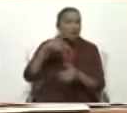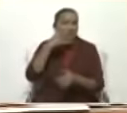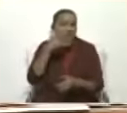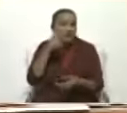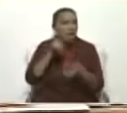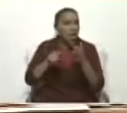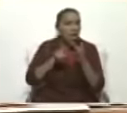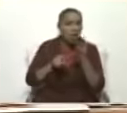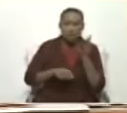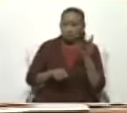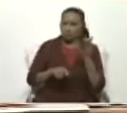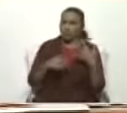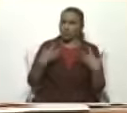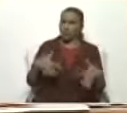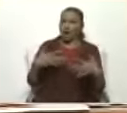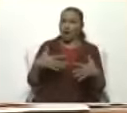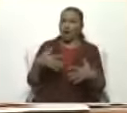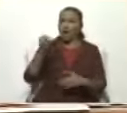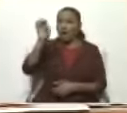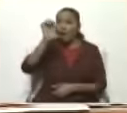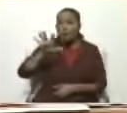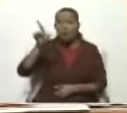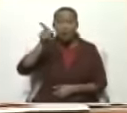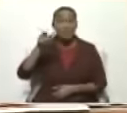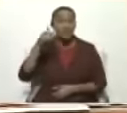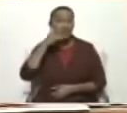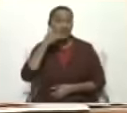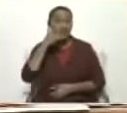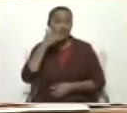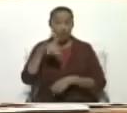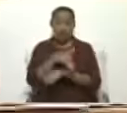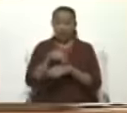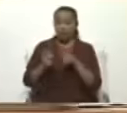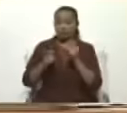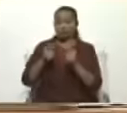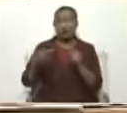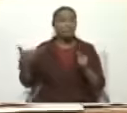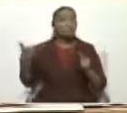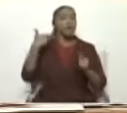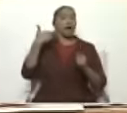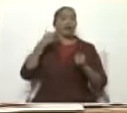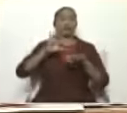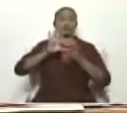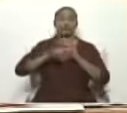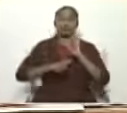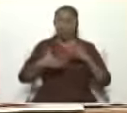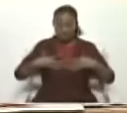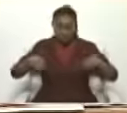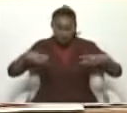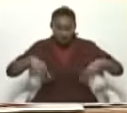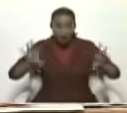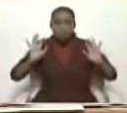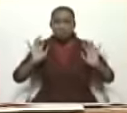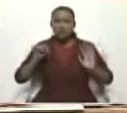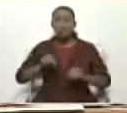con el teléfono en la mano y los asaltan. Los roban. Aquí no, aquí este país es tranquilo.